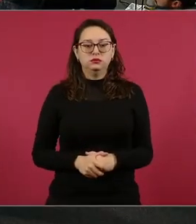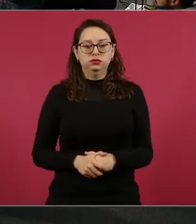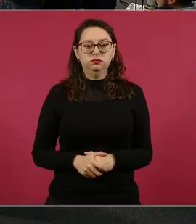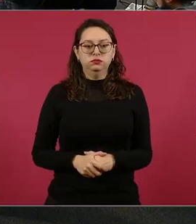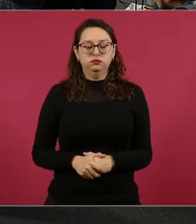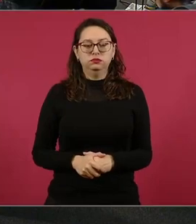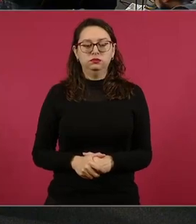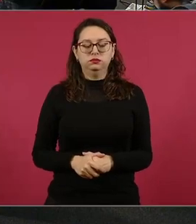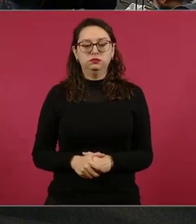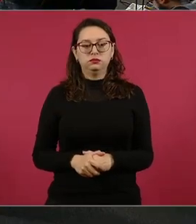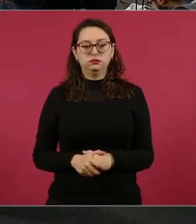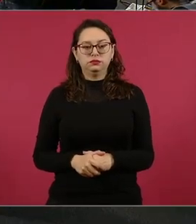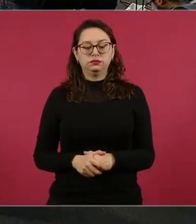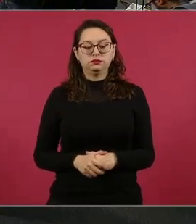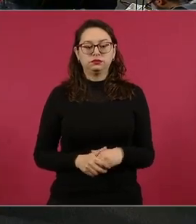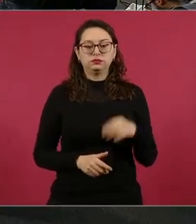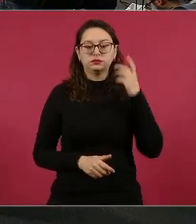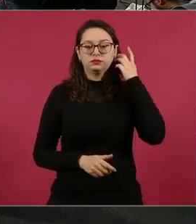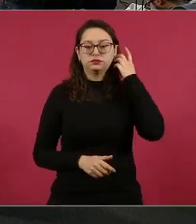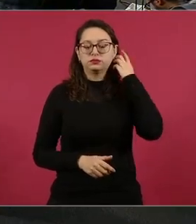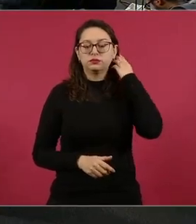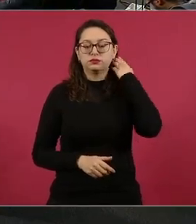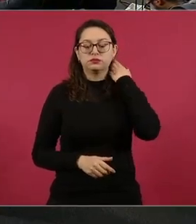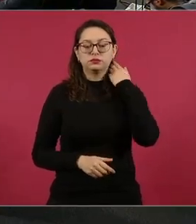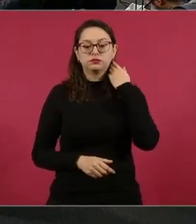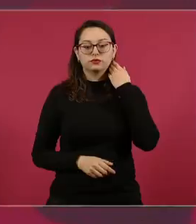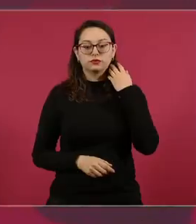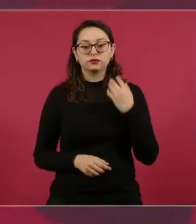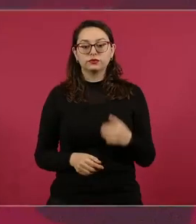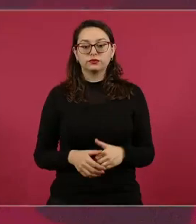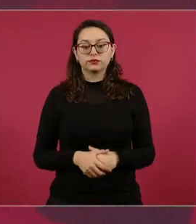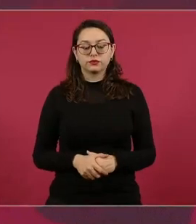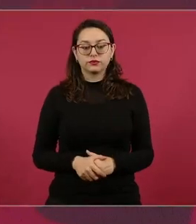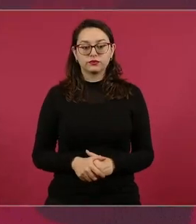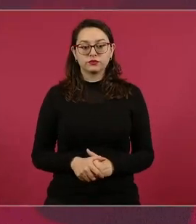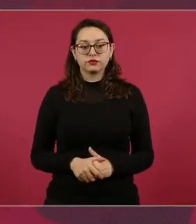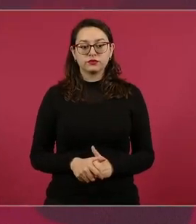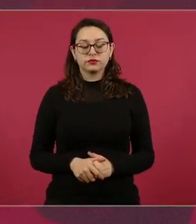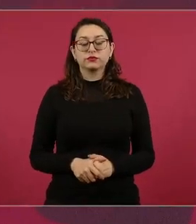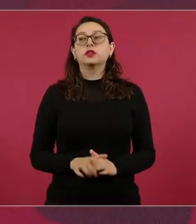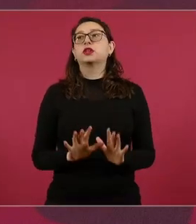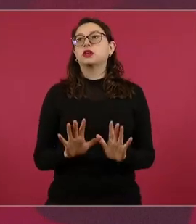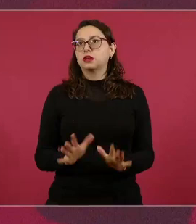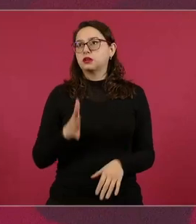A la agenda, les decía que